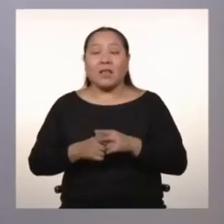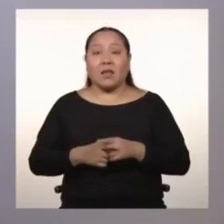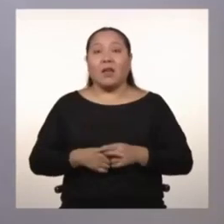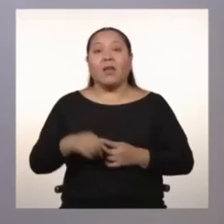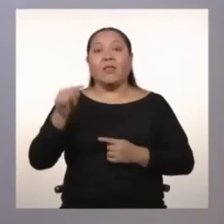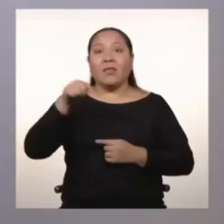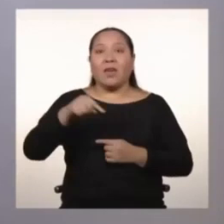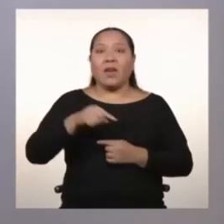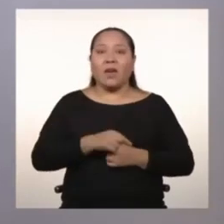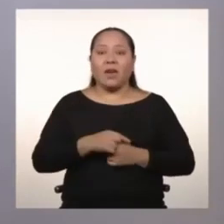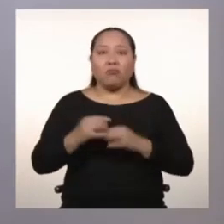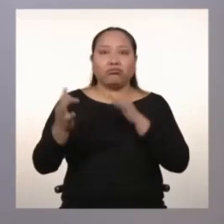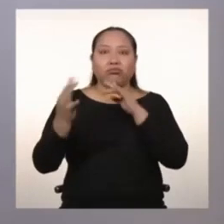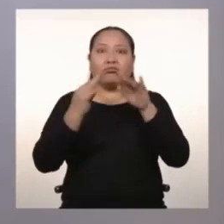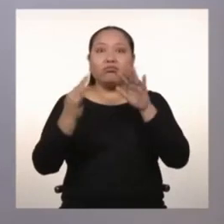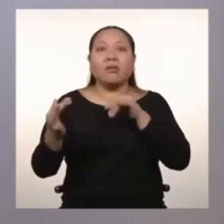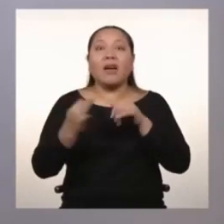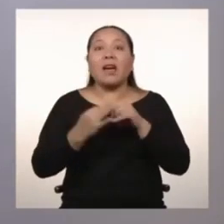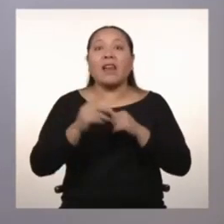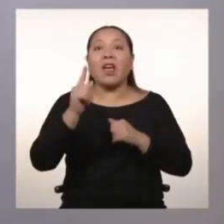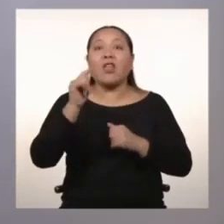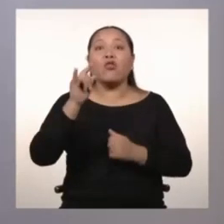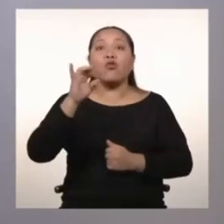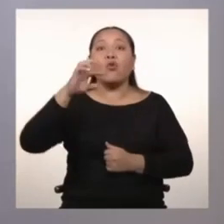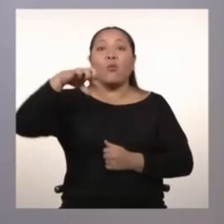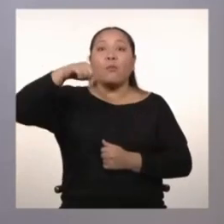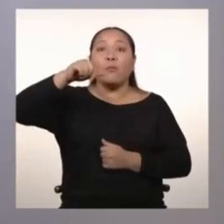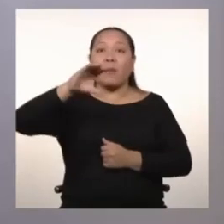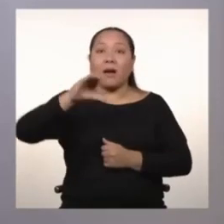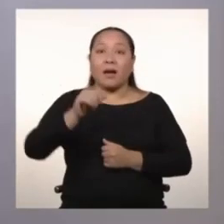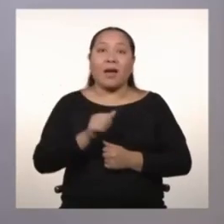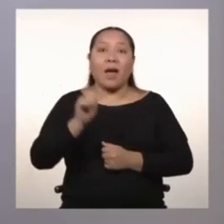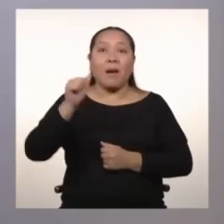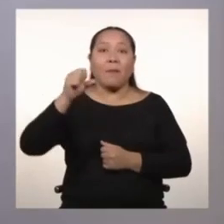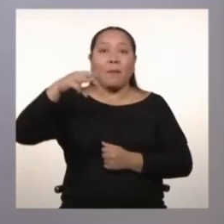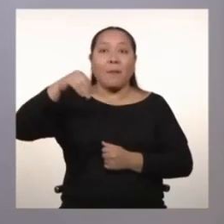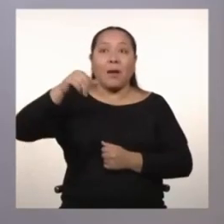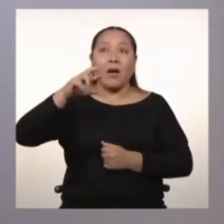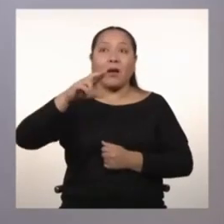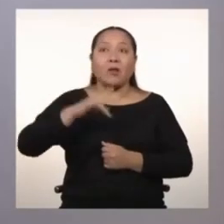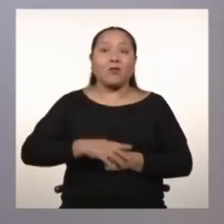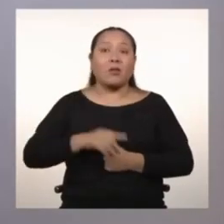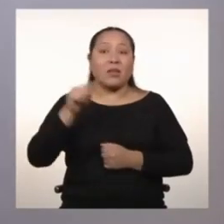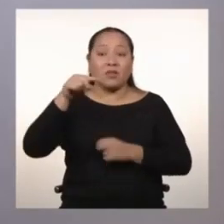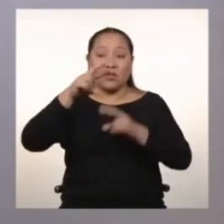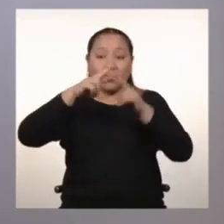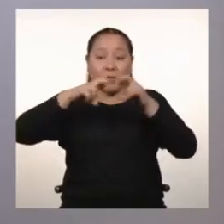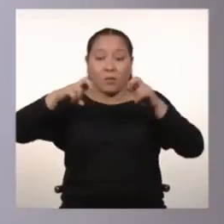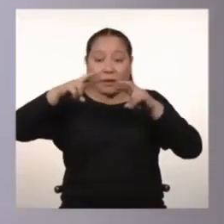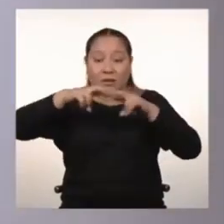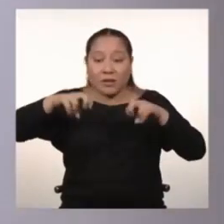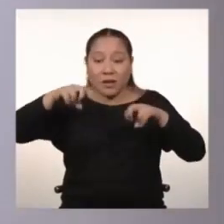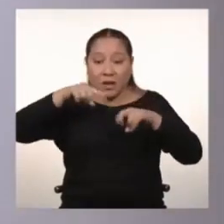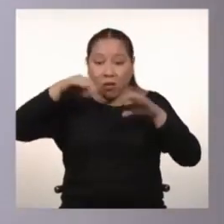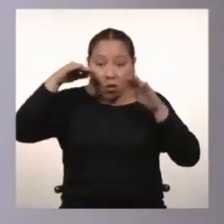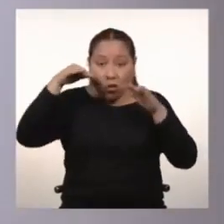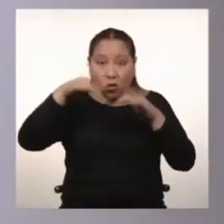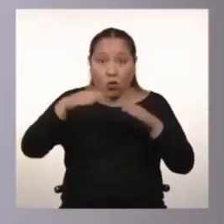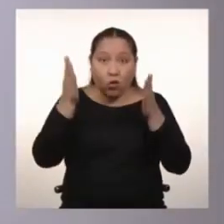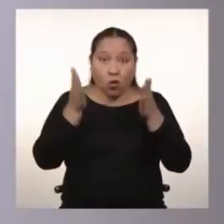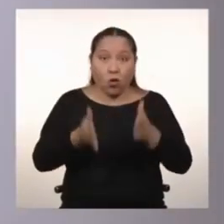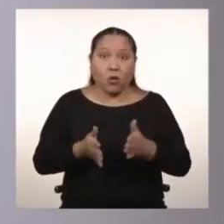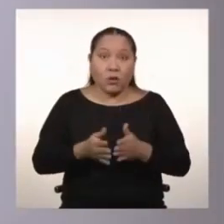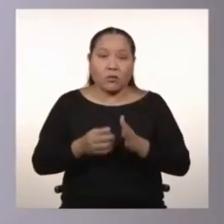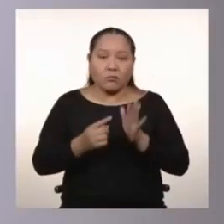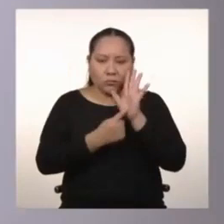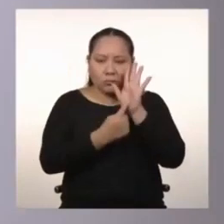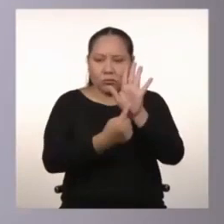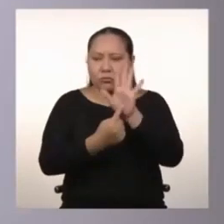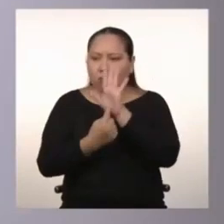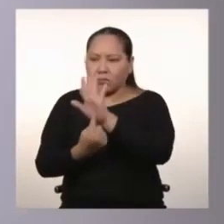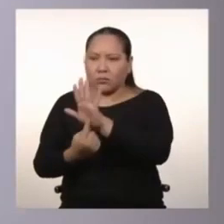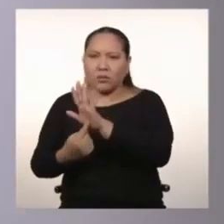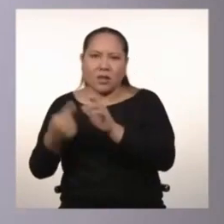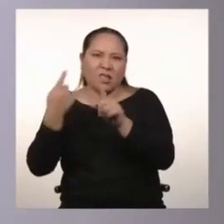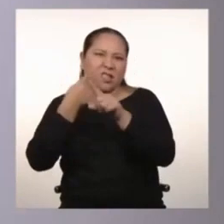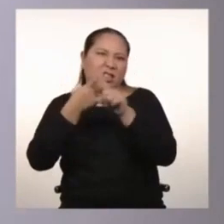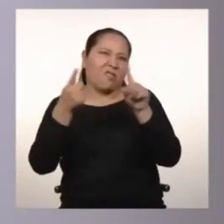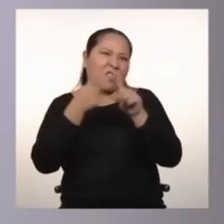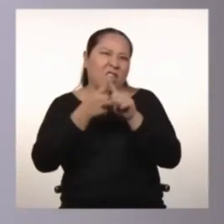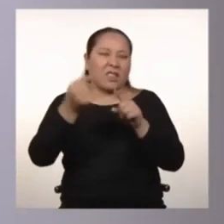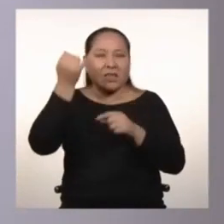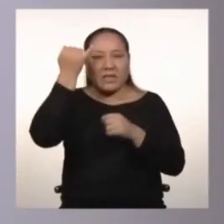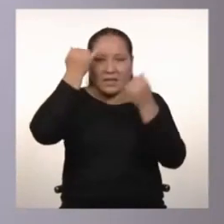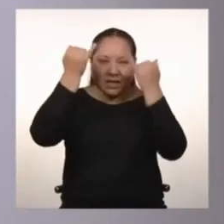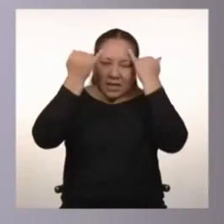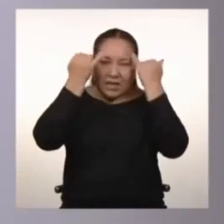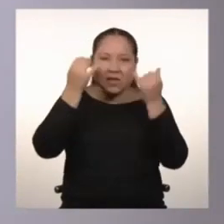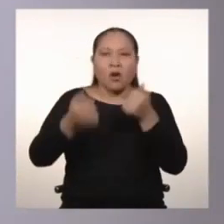II. Y hemos visto también que los investigadores que describen estos espacios presentan puntos de vista diferentes sobre